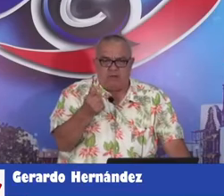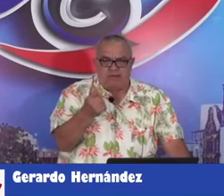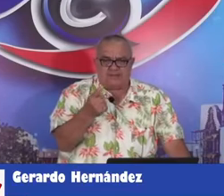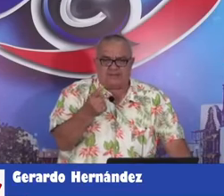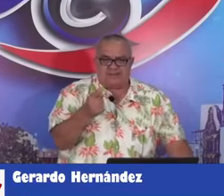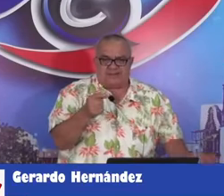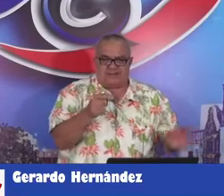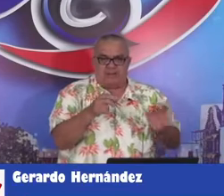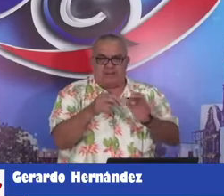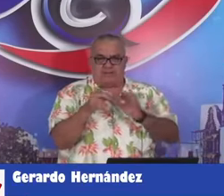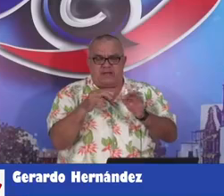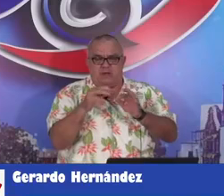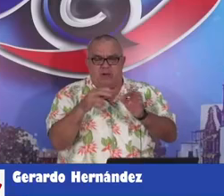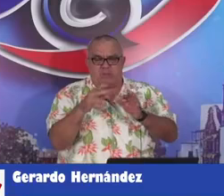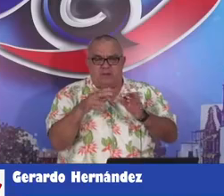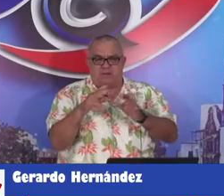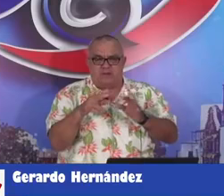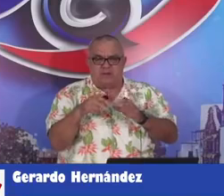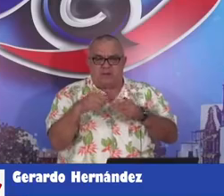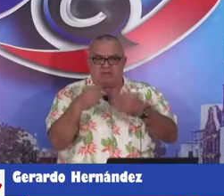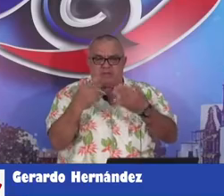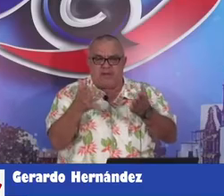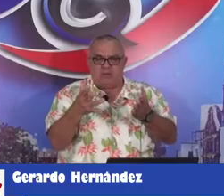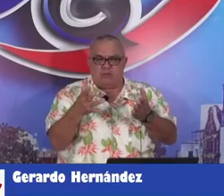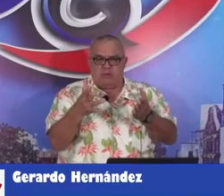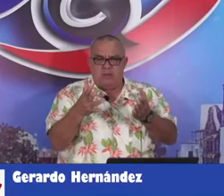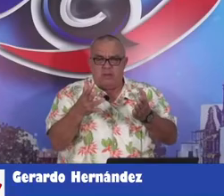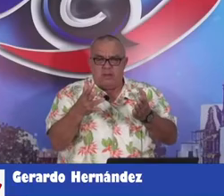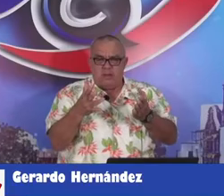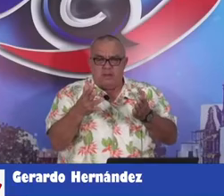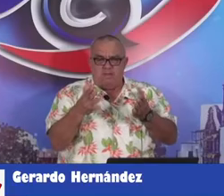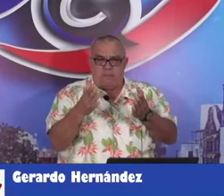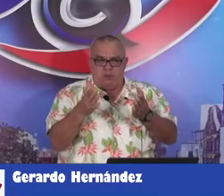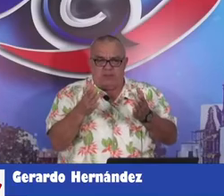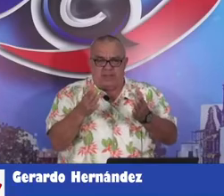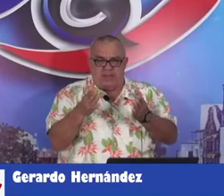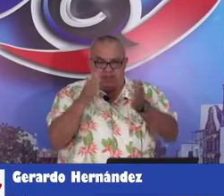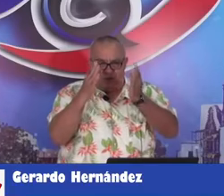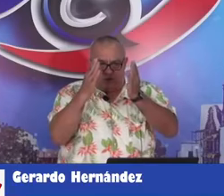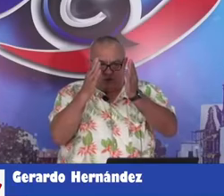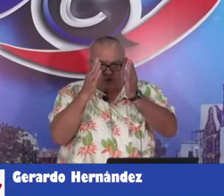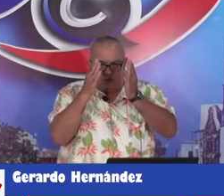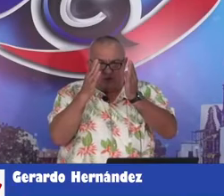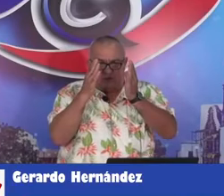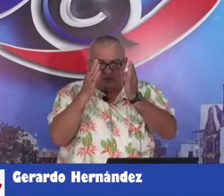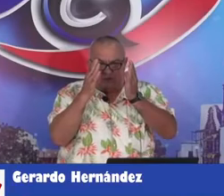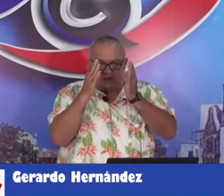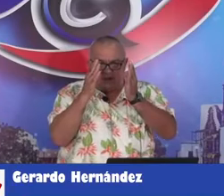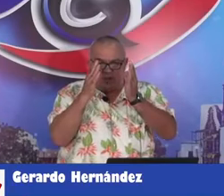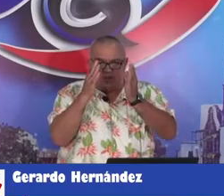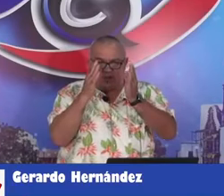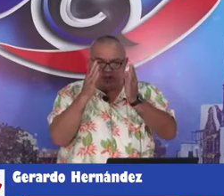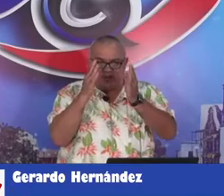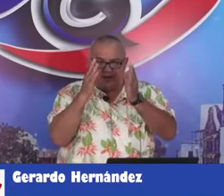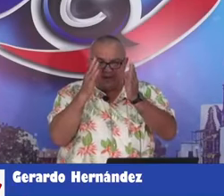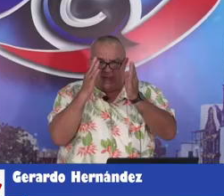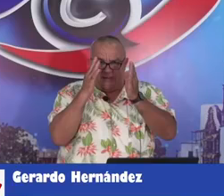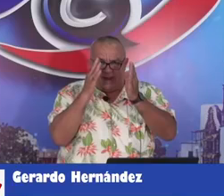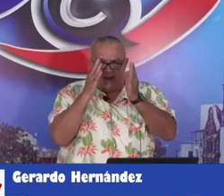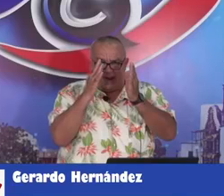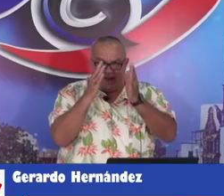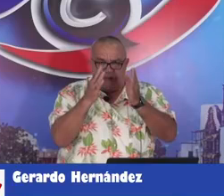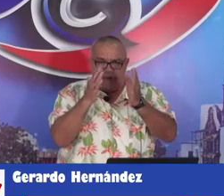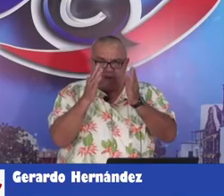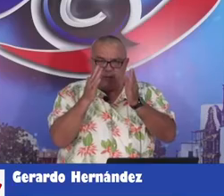Pablo Álvarez se iba a desatorar más fácil lo de Ricardo, porque uno de los objetivos que